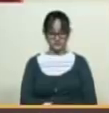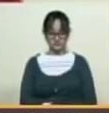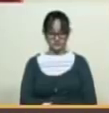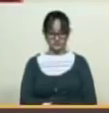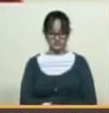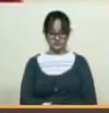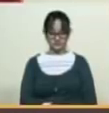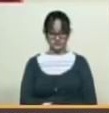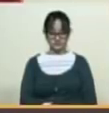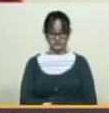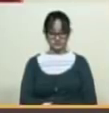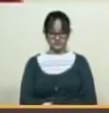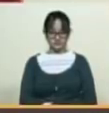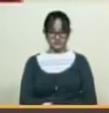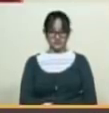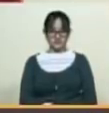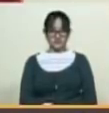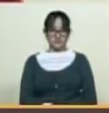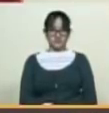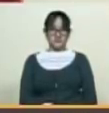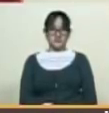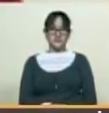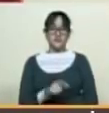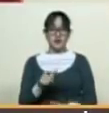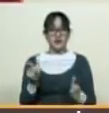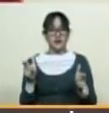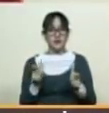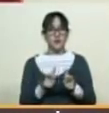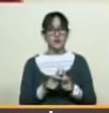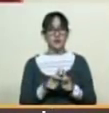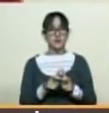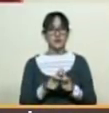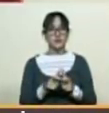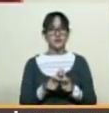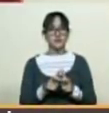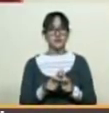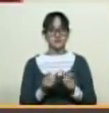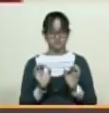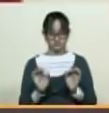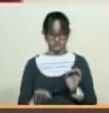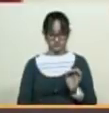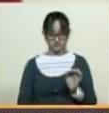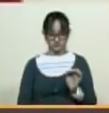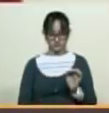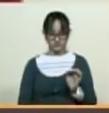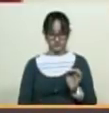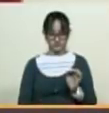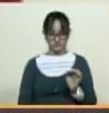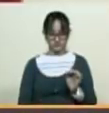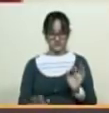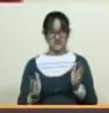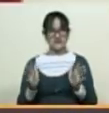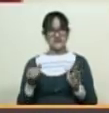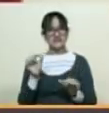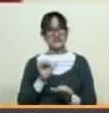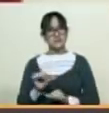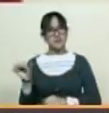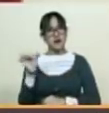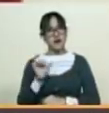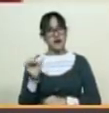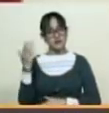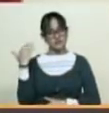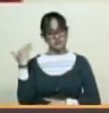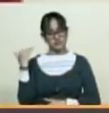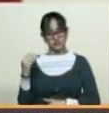como también sabemos que esa reunión paritaria se dio en Nueva York hace varias semanas